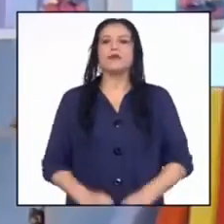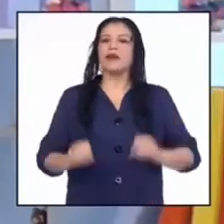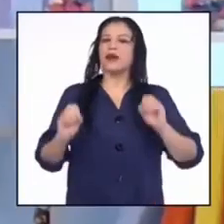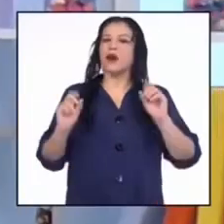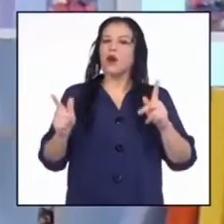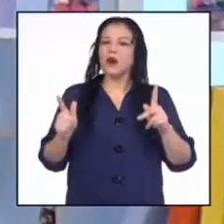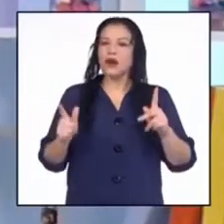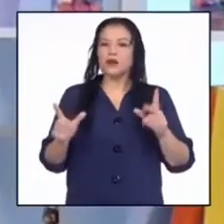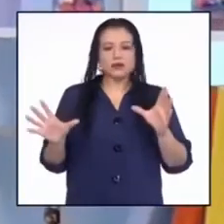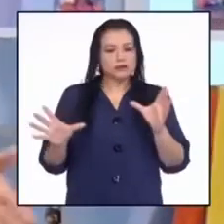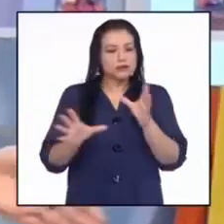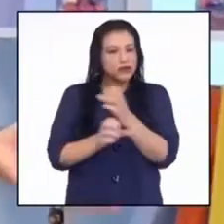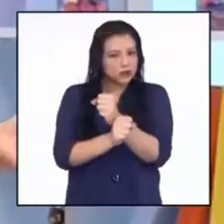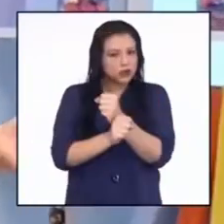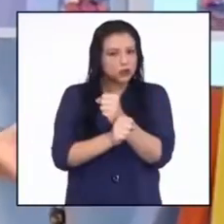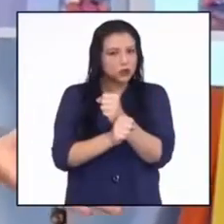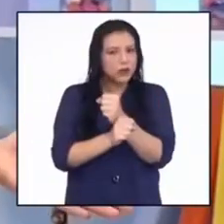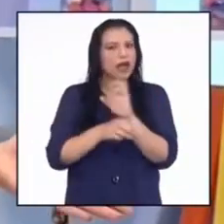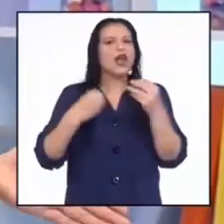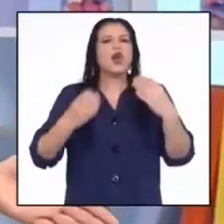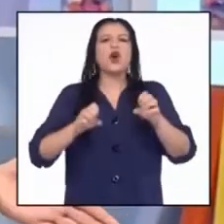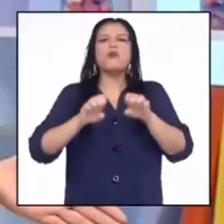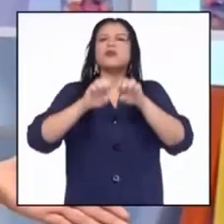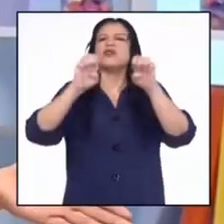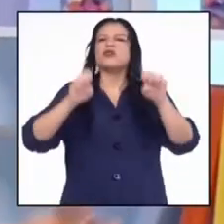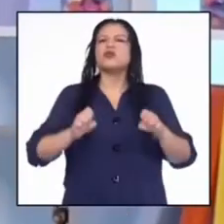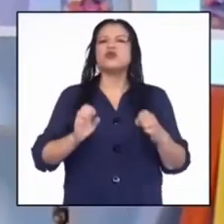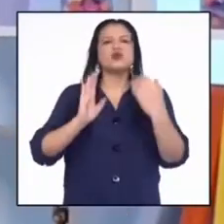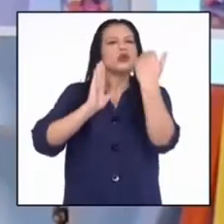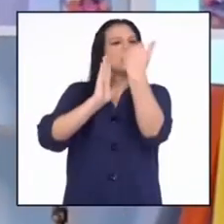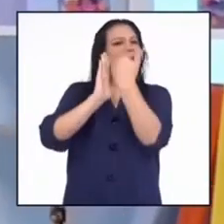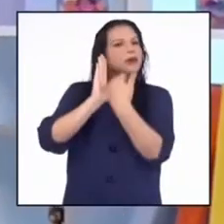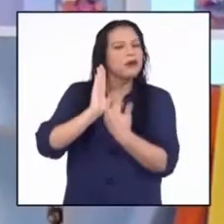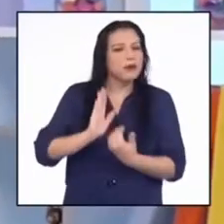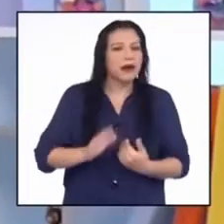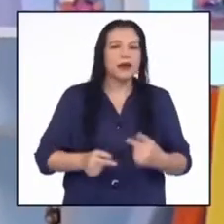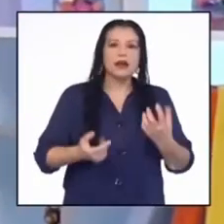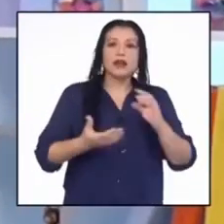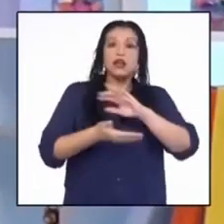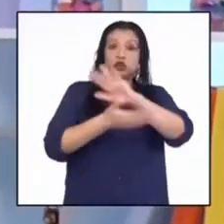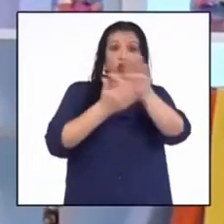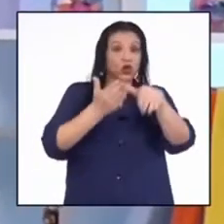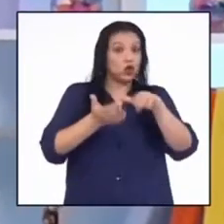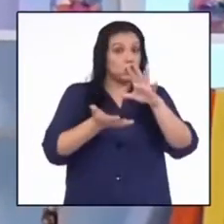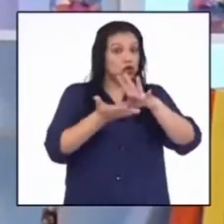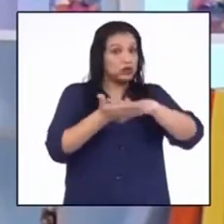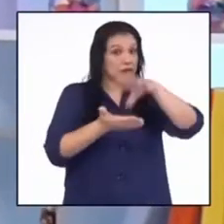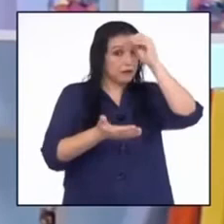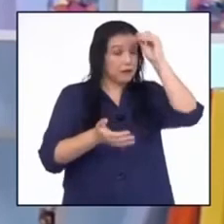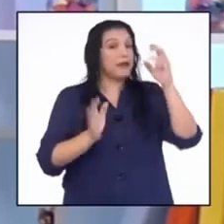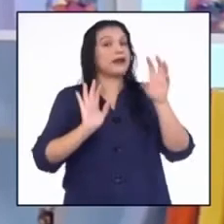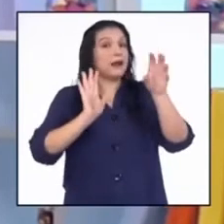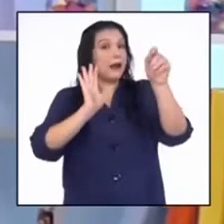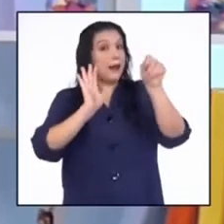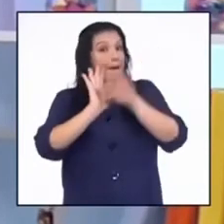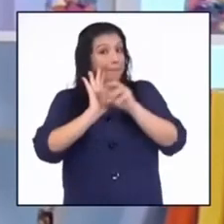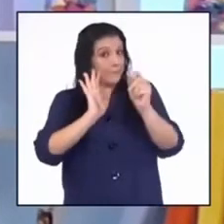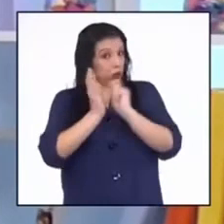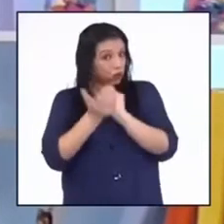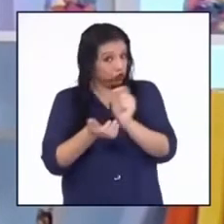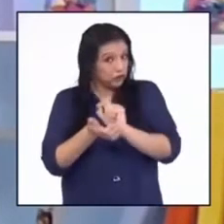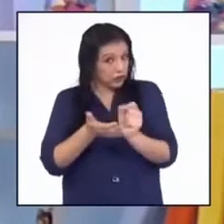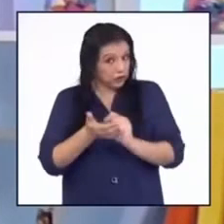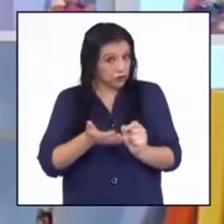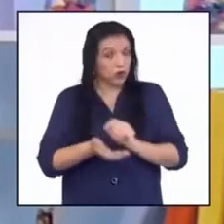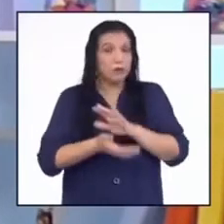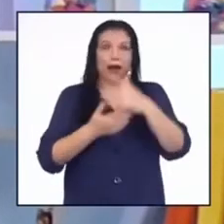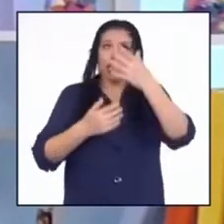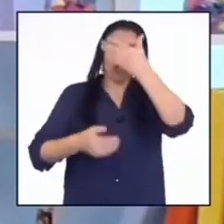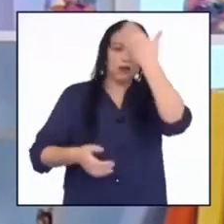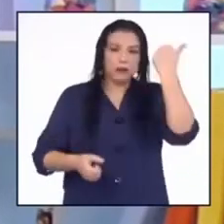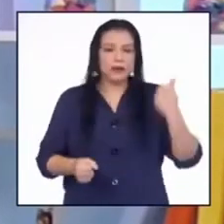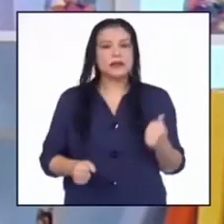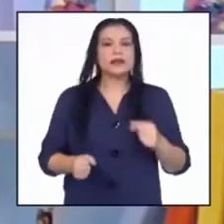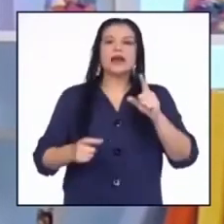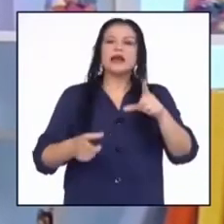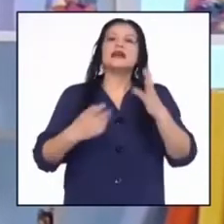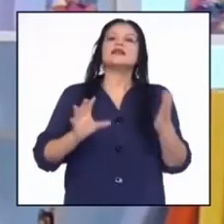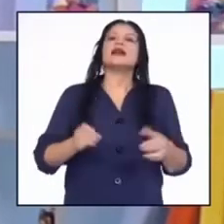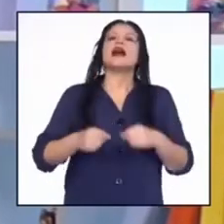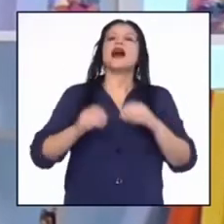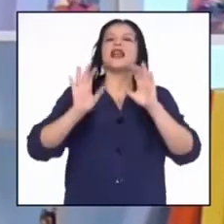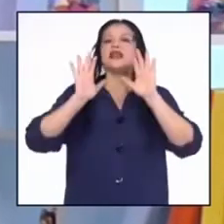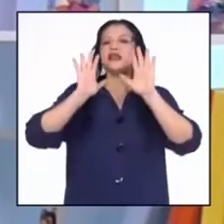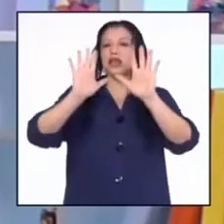Entonces, en resumen, ¿cómo se estructura nuestro ensayo? Vamos todos apuntando en casa para no olvidarnos, ¿ok? Muy bien. Serán 10